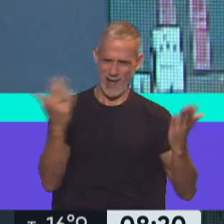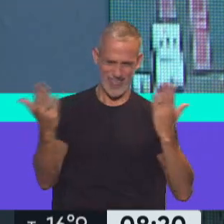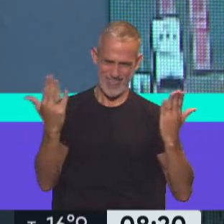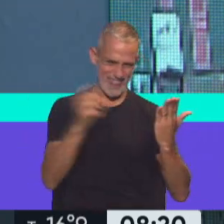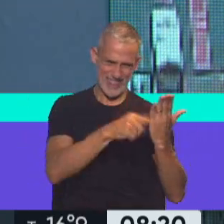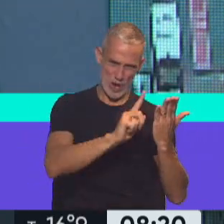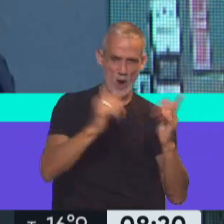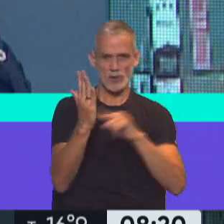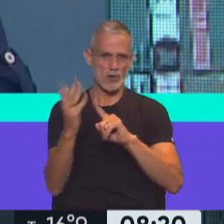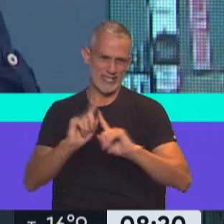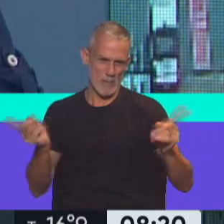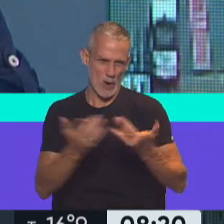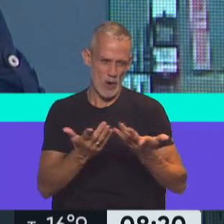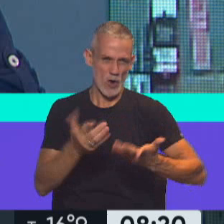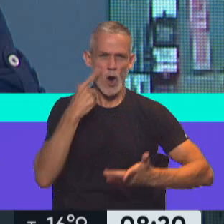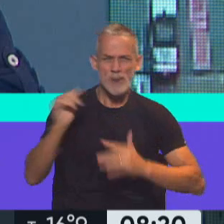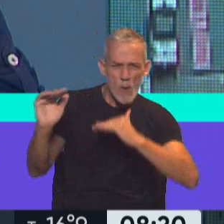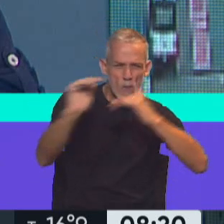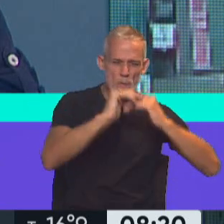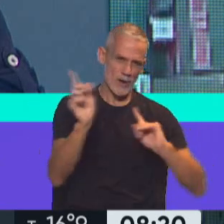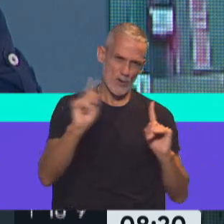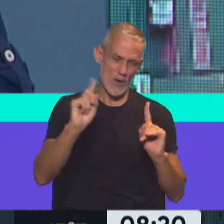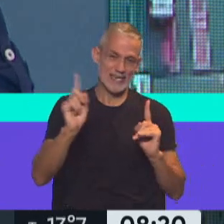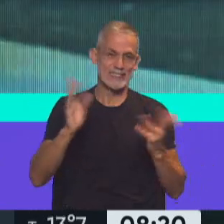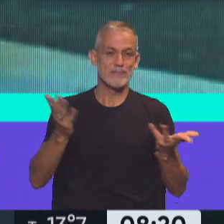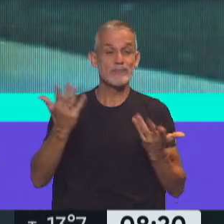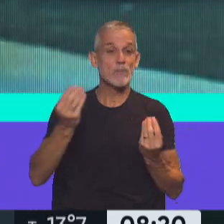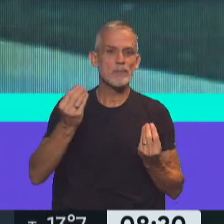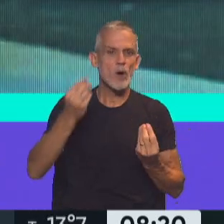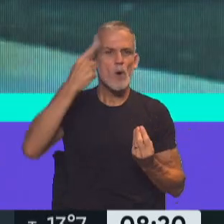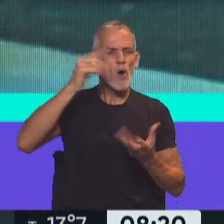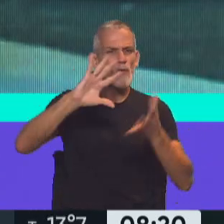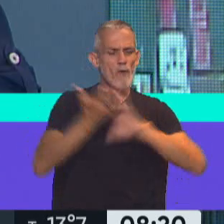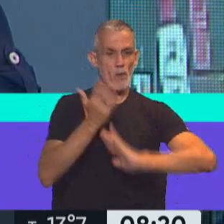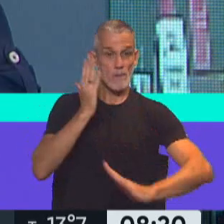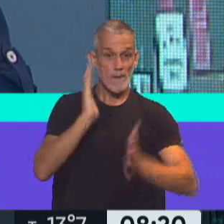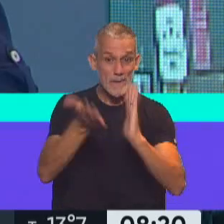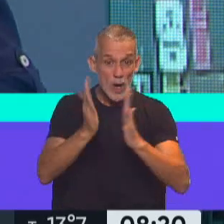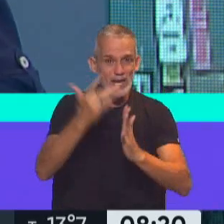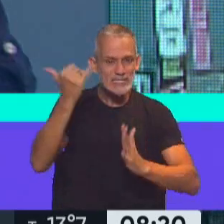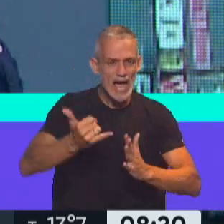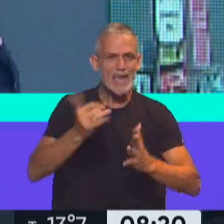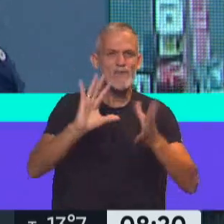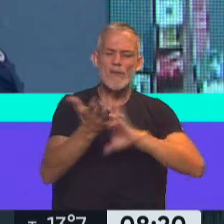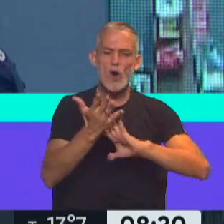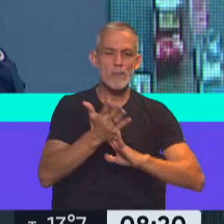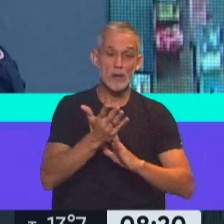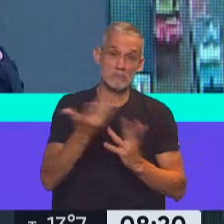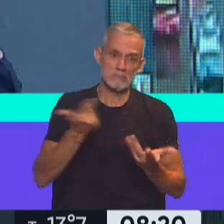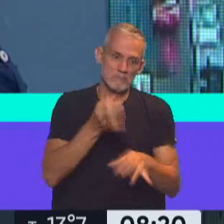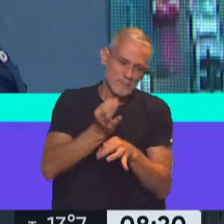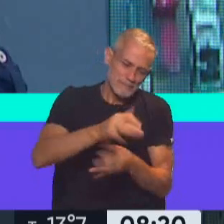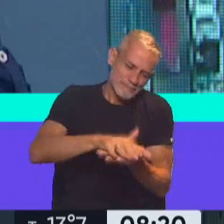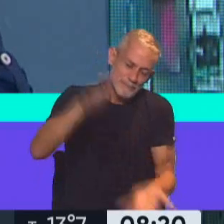de esas cuestiones, sino que se está pensando, digamos, cómo hay ciertas formas de violencia y ciertas formas de crianza, si se